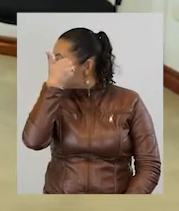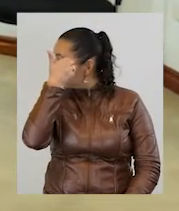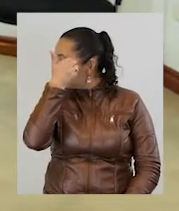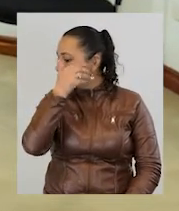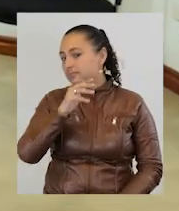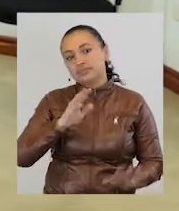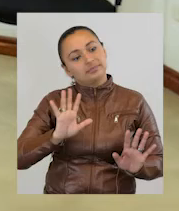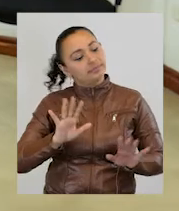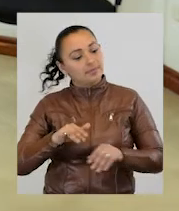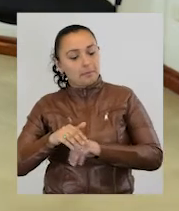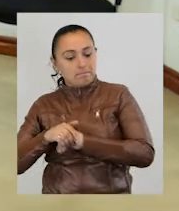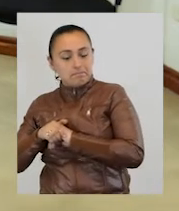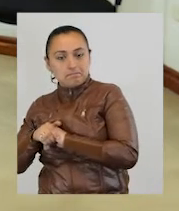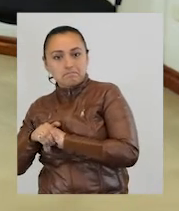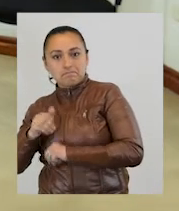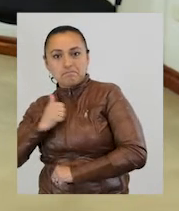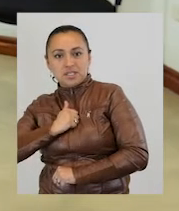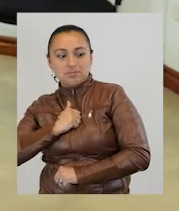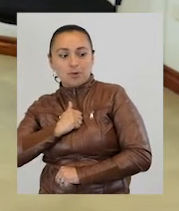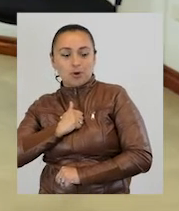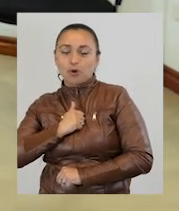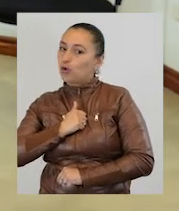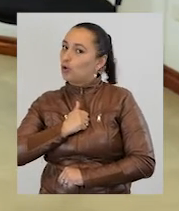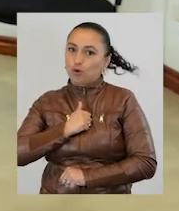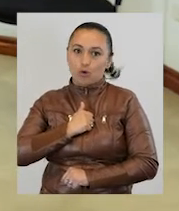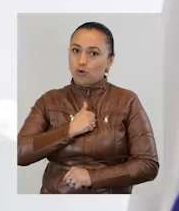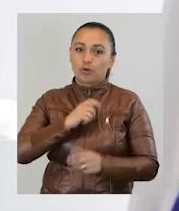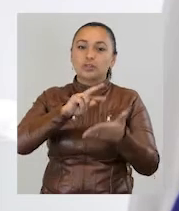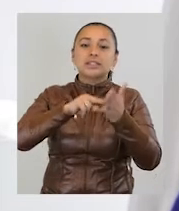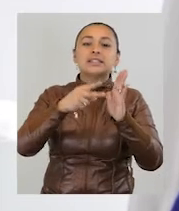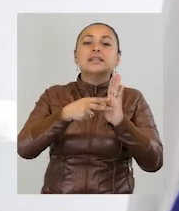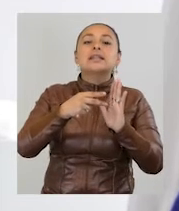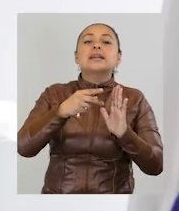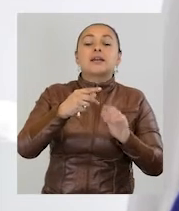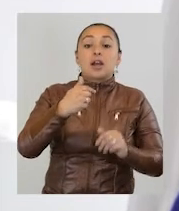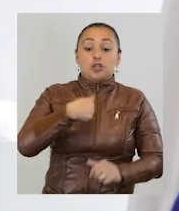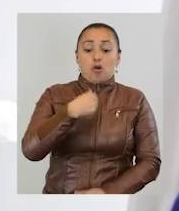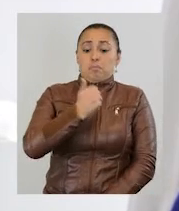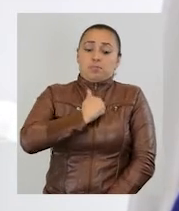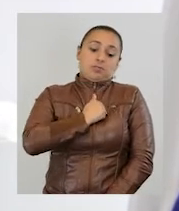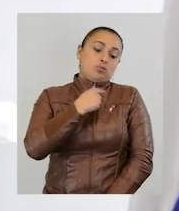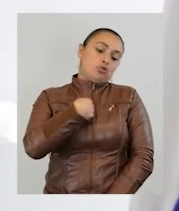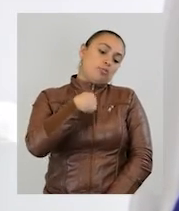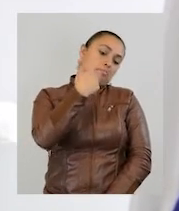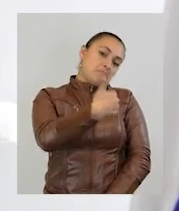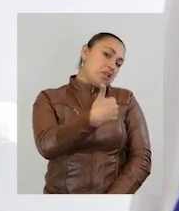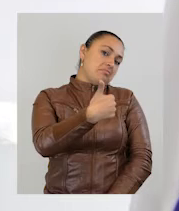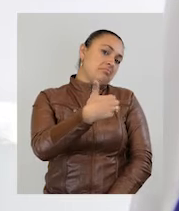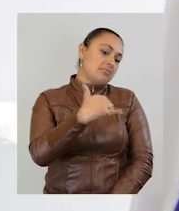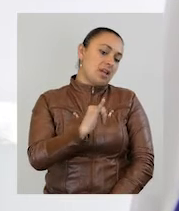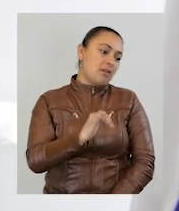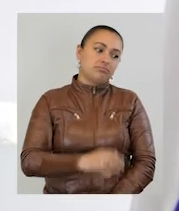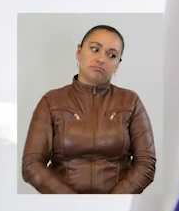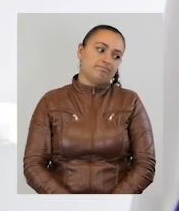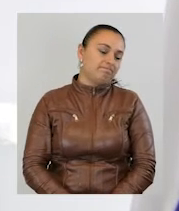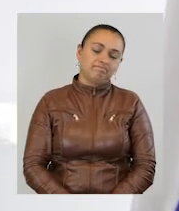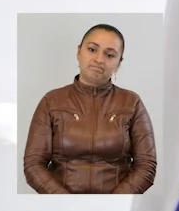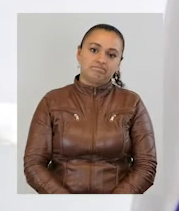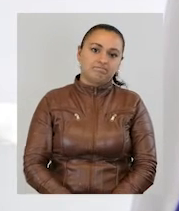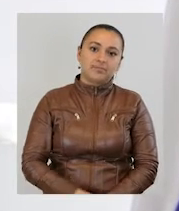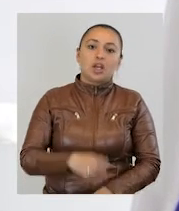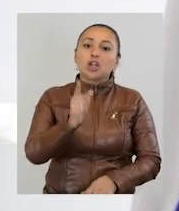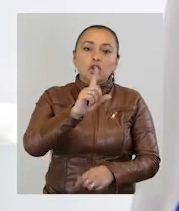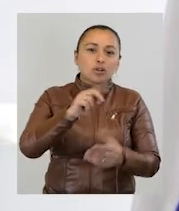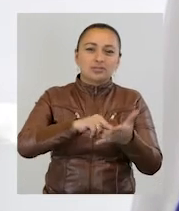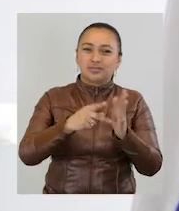la indiferencia y el egoísmo. No basta con que yo esté bien. Así